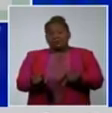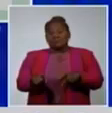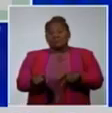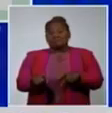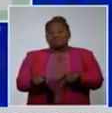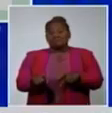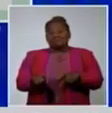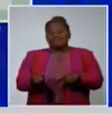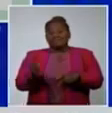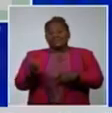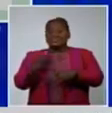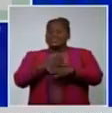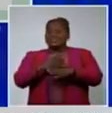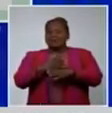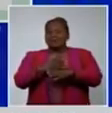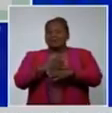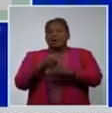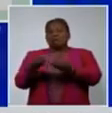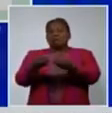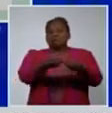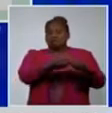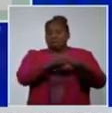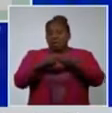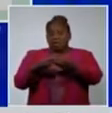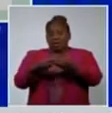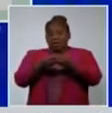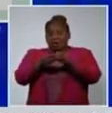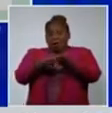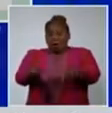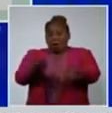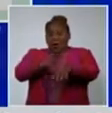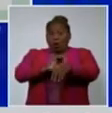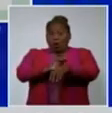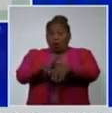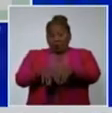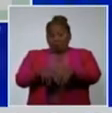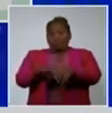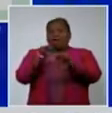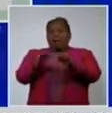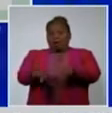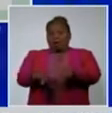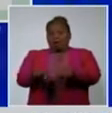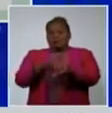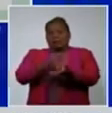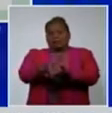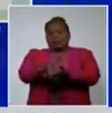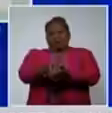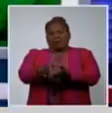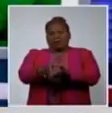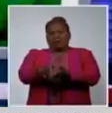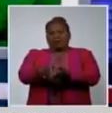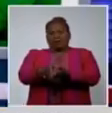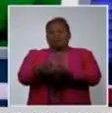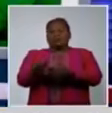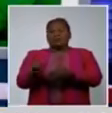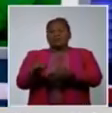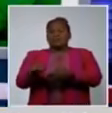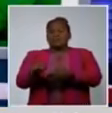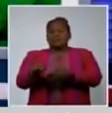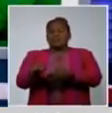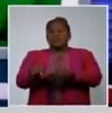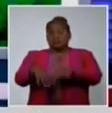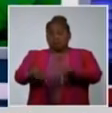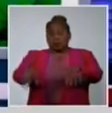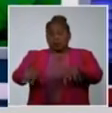metieron una transmisión inter tanto de la enfermedad de ser la sal de manuel la situación de pura